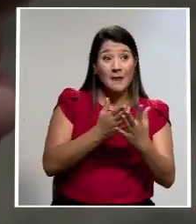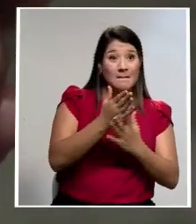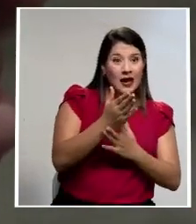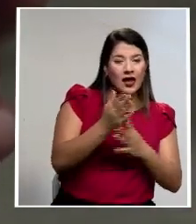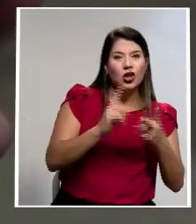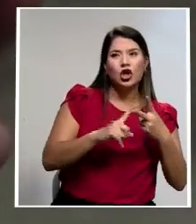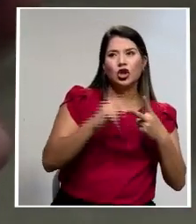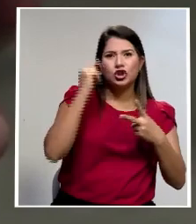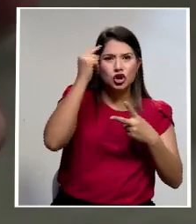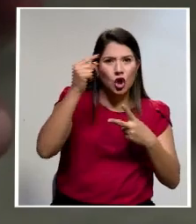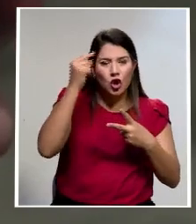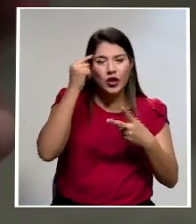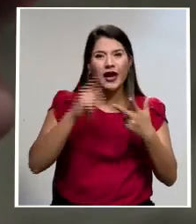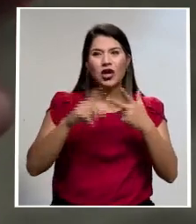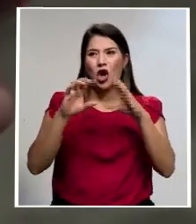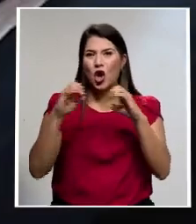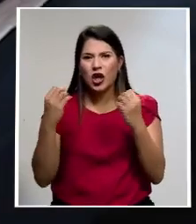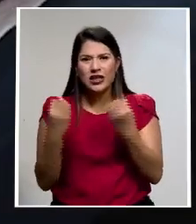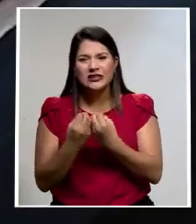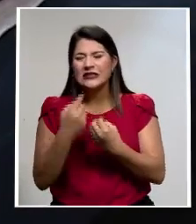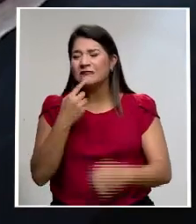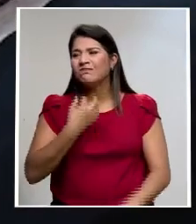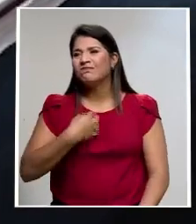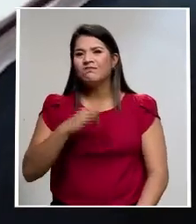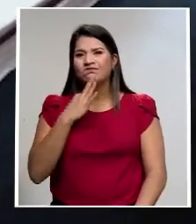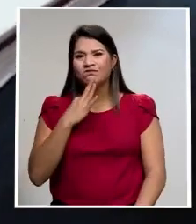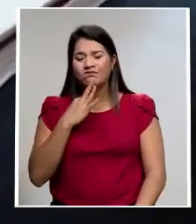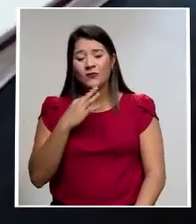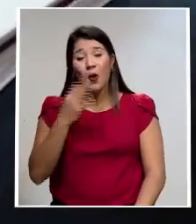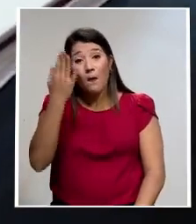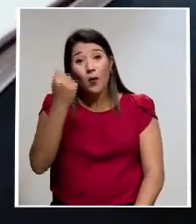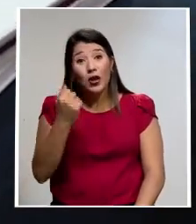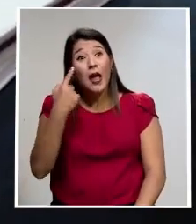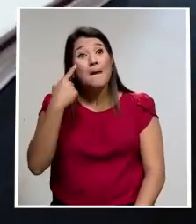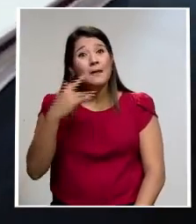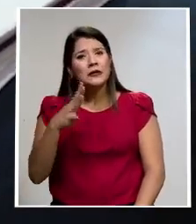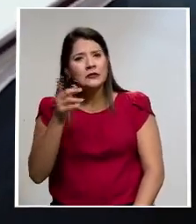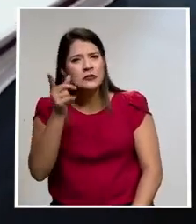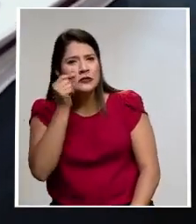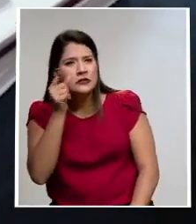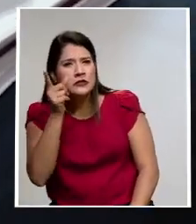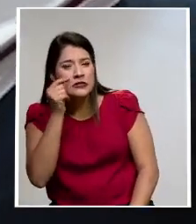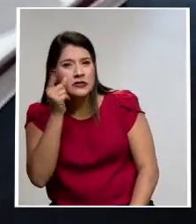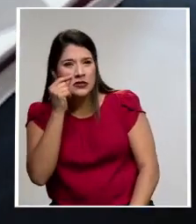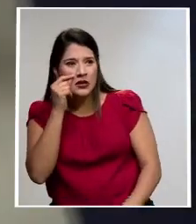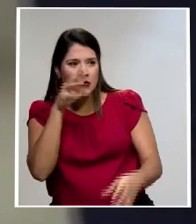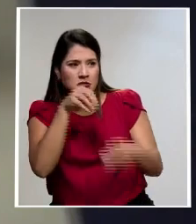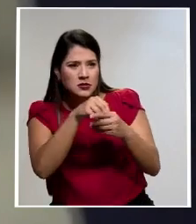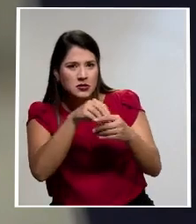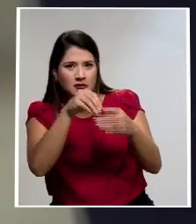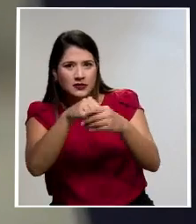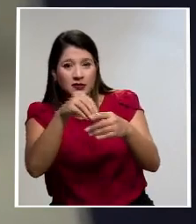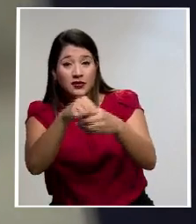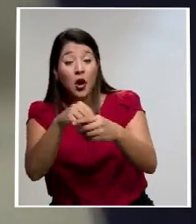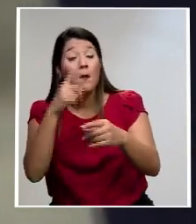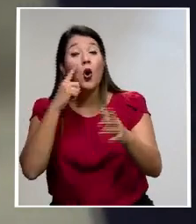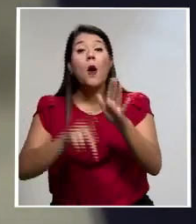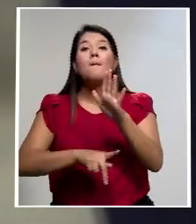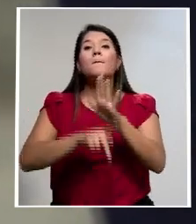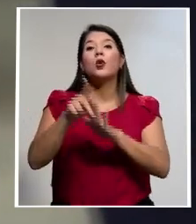organizaciones expresaron su indignación el lunes por el espionaje a activistas, periodistas y políticos a través del programa